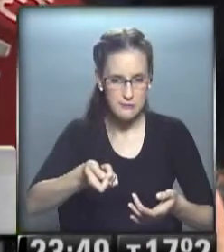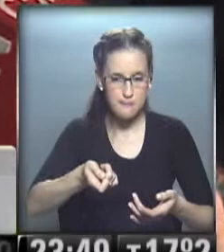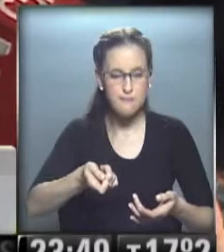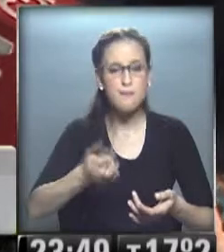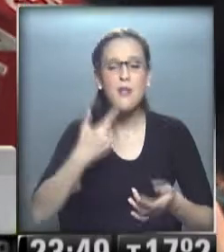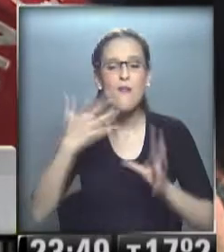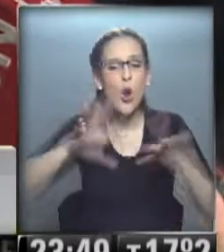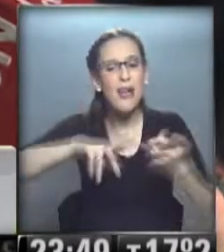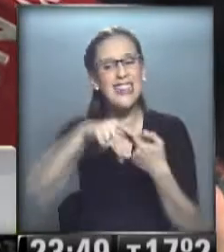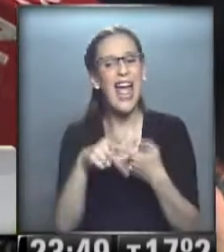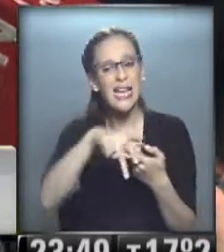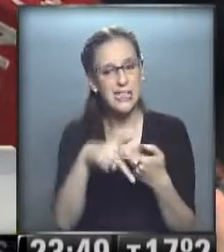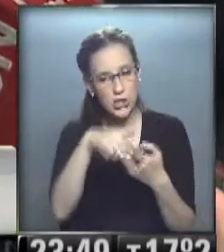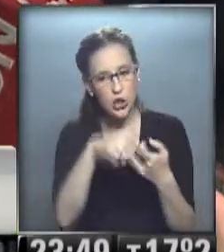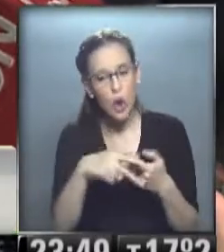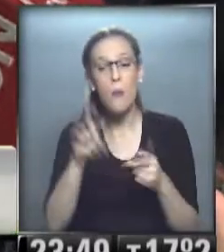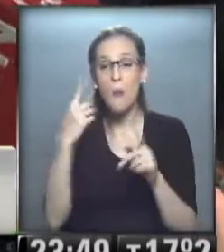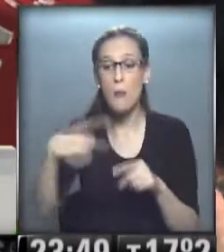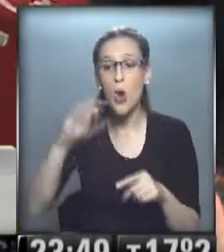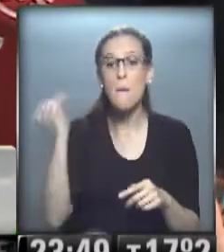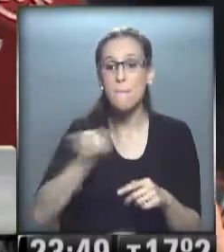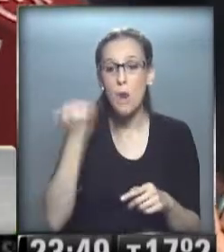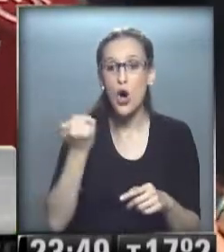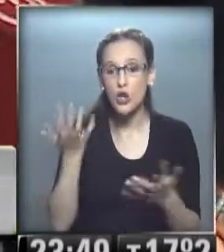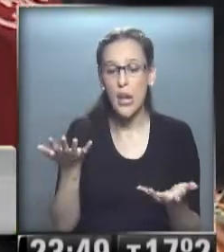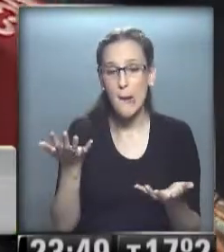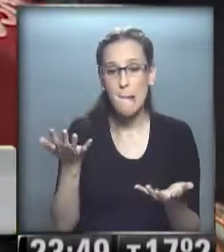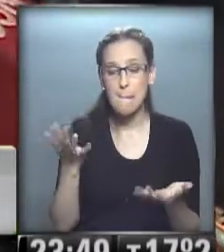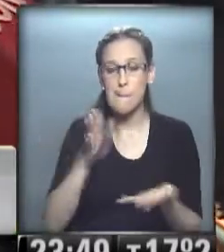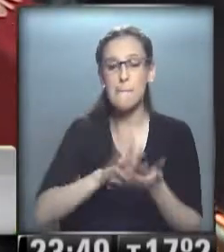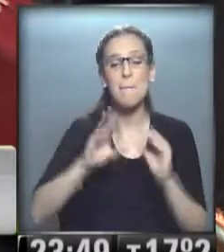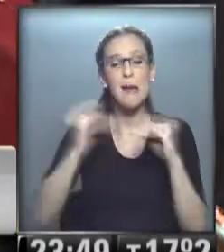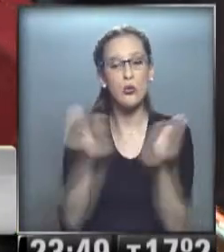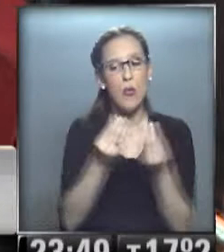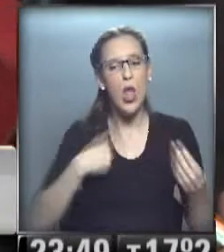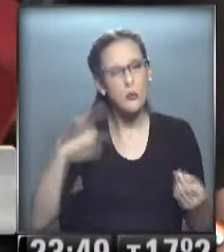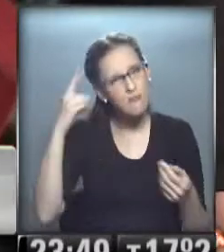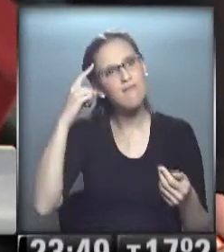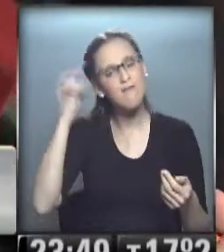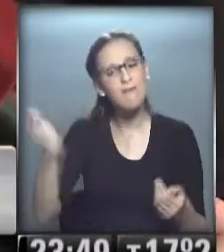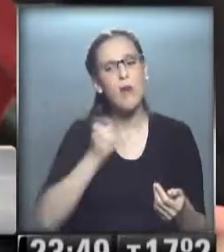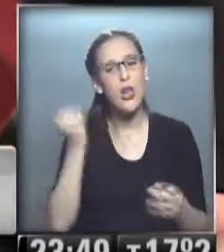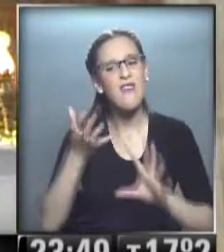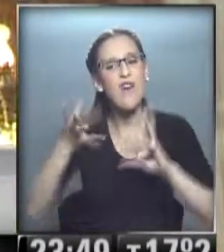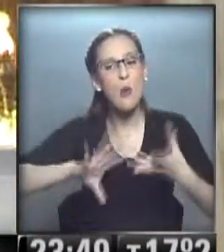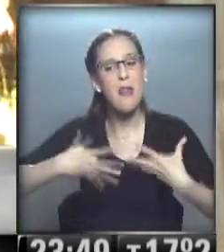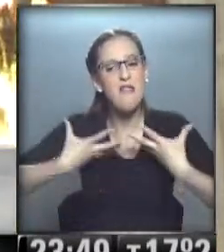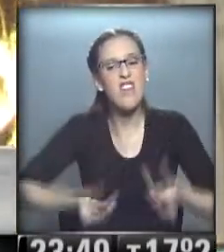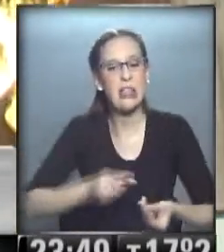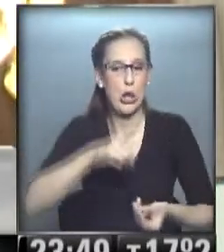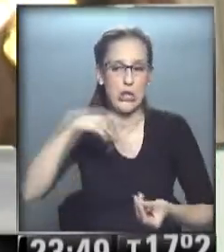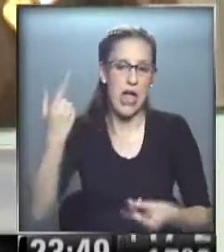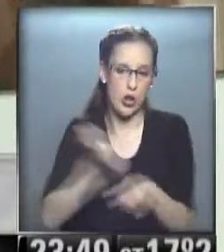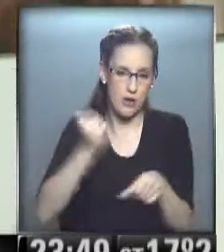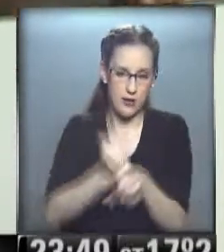técnica específica, pero que tiene mucha importancia a la hora de derribar a los resultados que nos importa en la forma de defender al Estado.